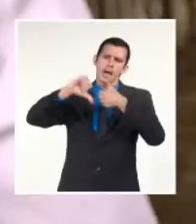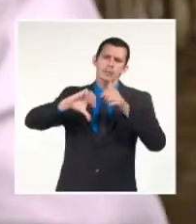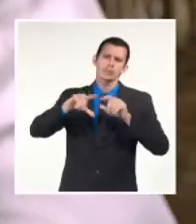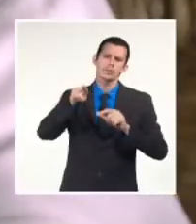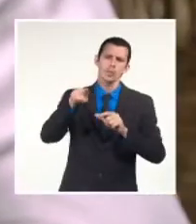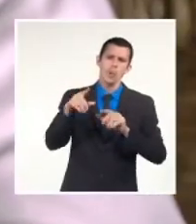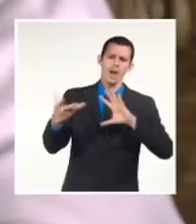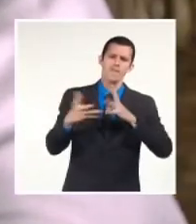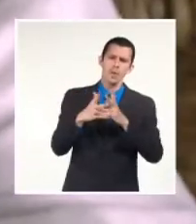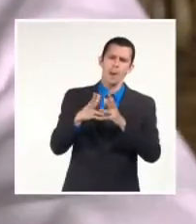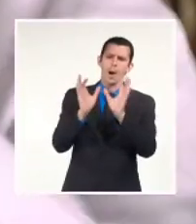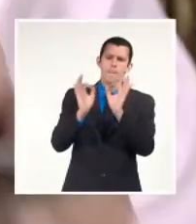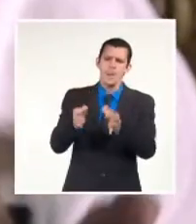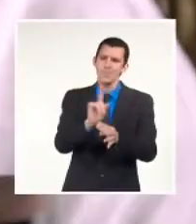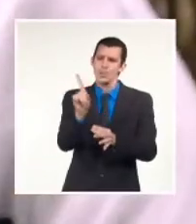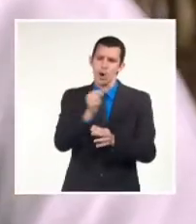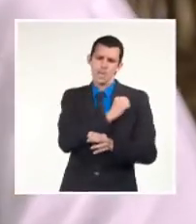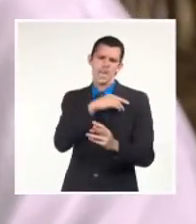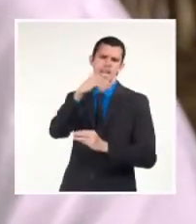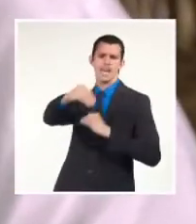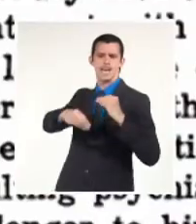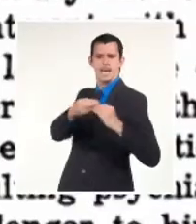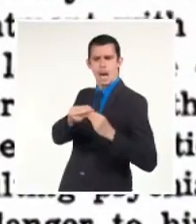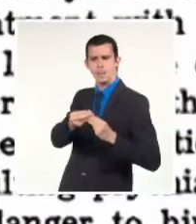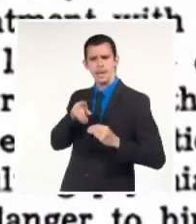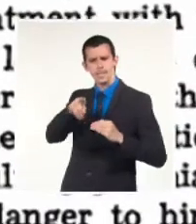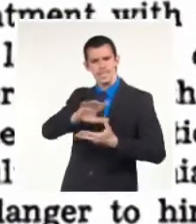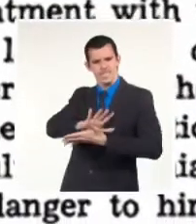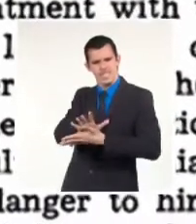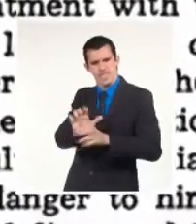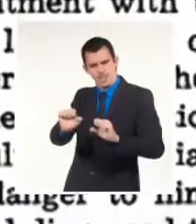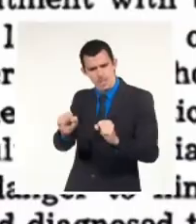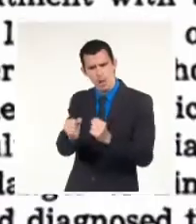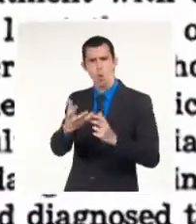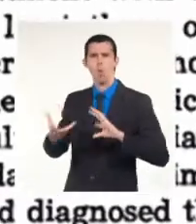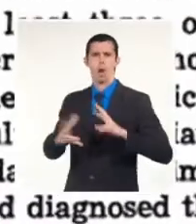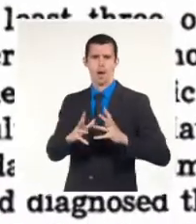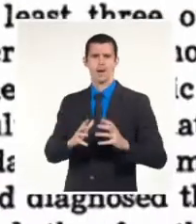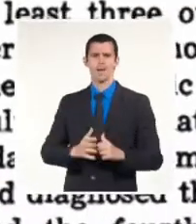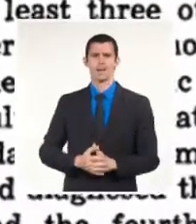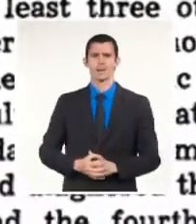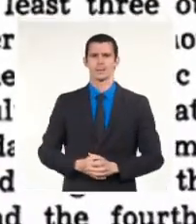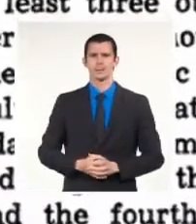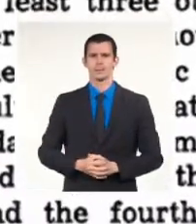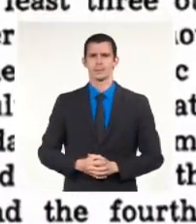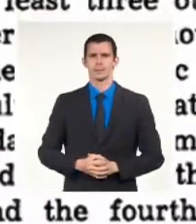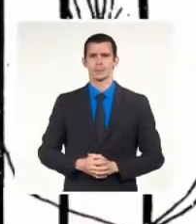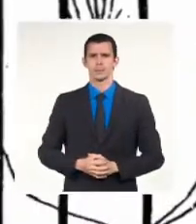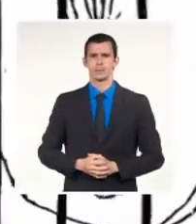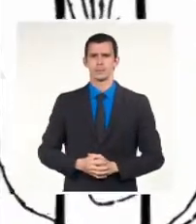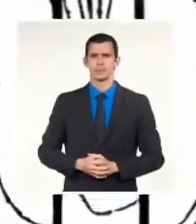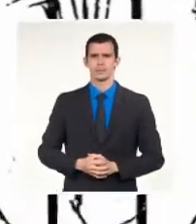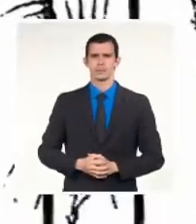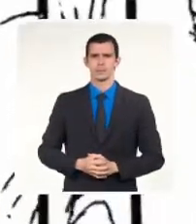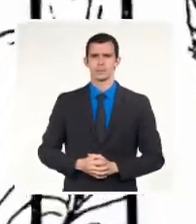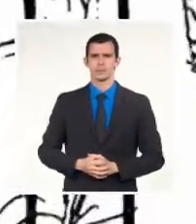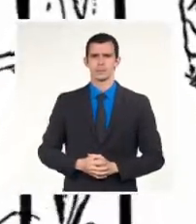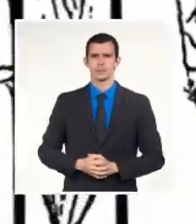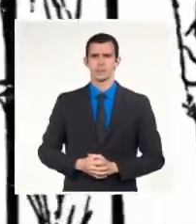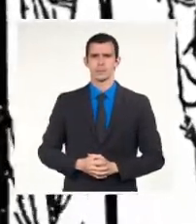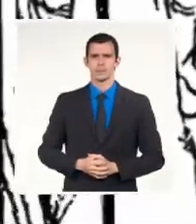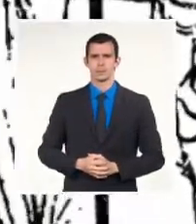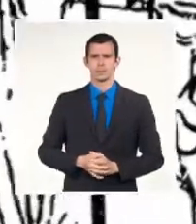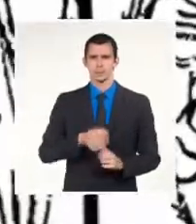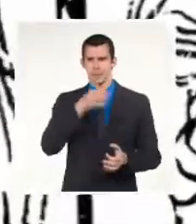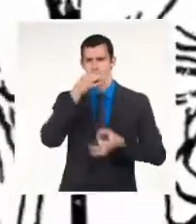conducta de acuerdo a cómo ellos quieren que tú pienses. Y entonces usaban la droga del programa Behavior Modification